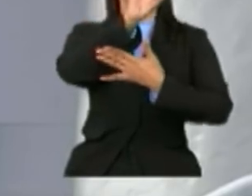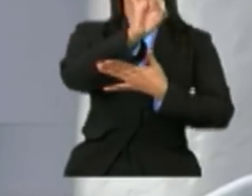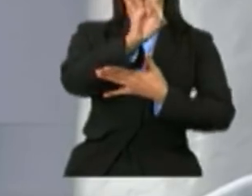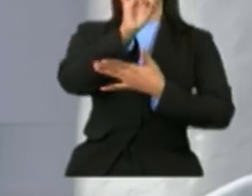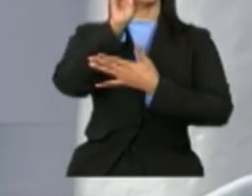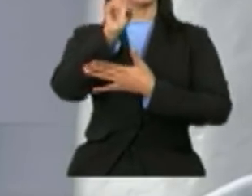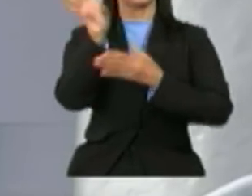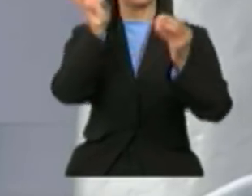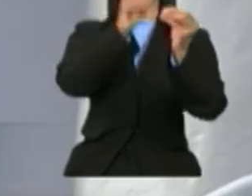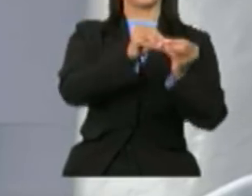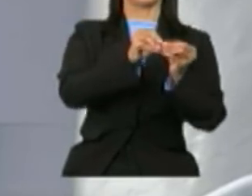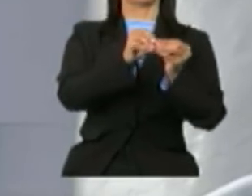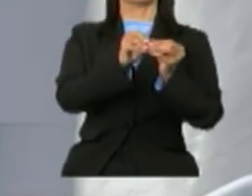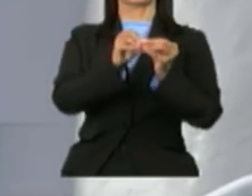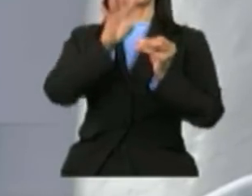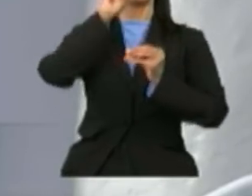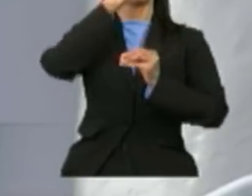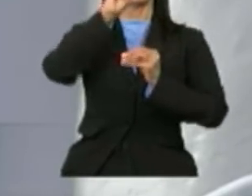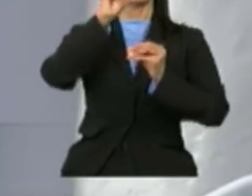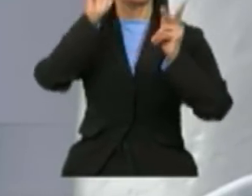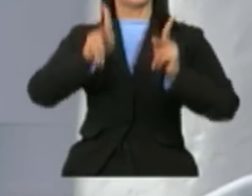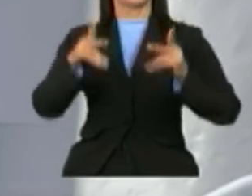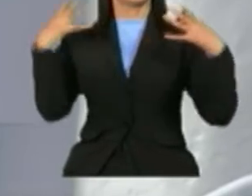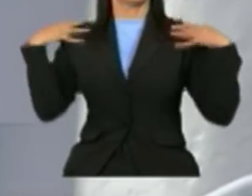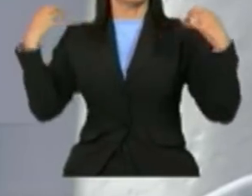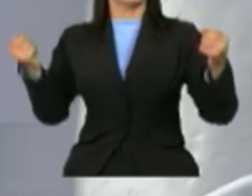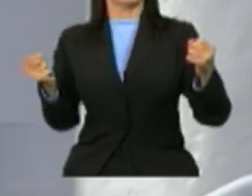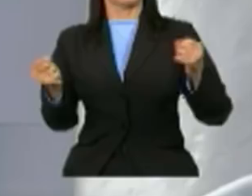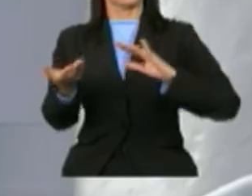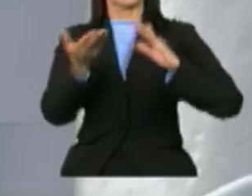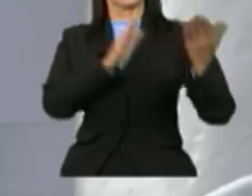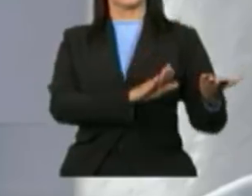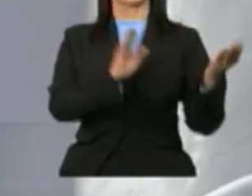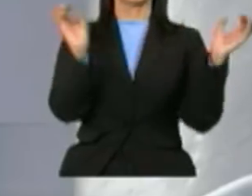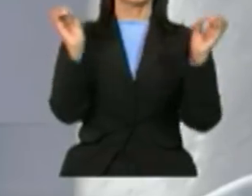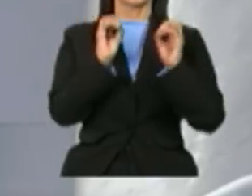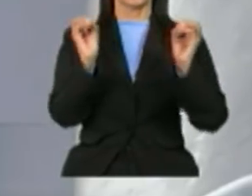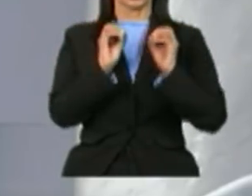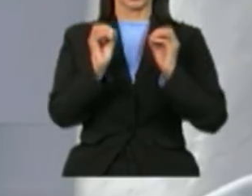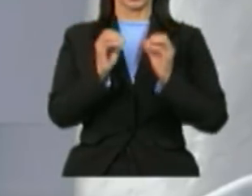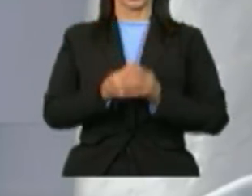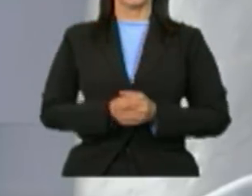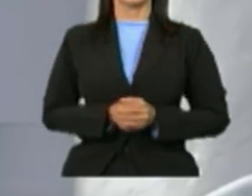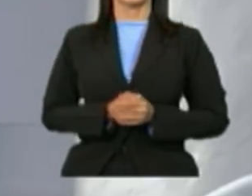92 acumulados, 4 recuperados, 0 fallecimiento.